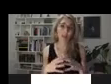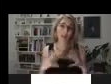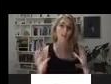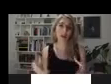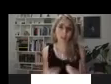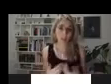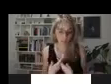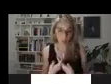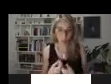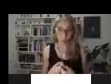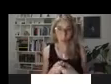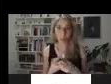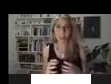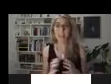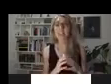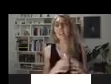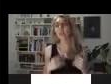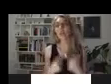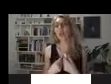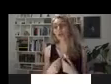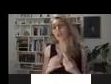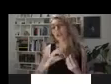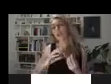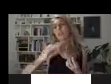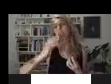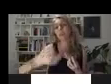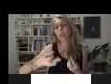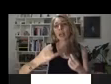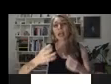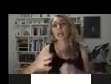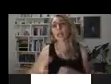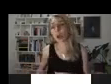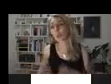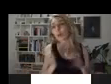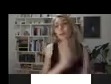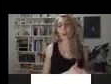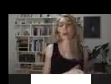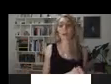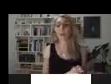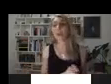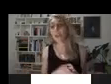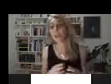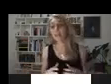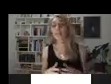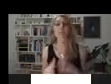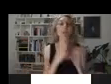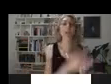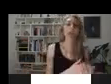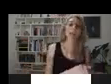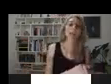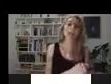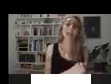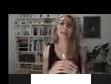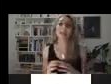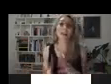porque venimos hablando de todo esto mucho más, y sin duda que la pandemia lo ha puesto en eje,